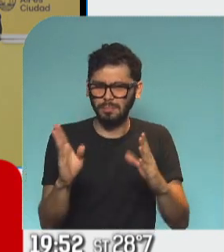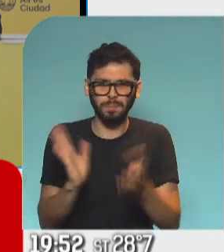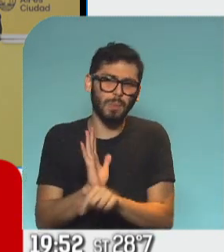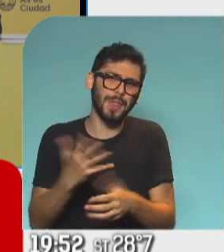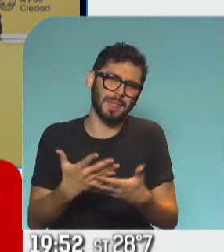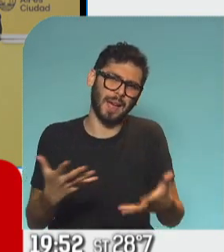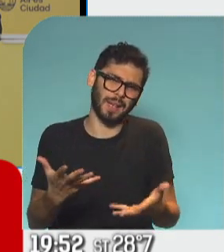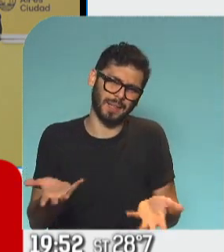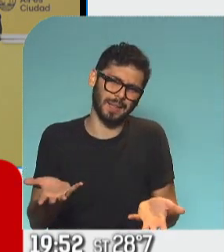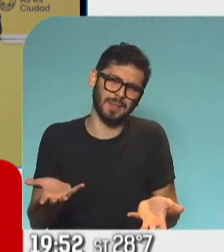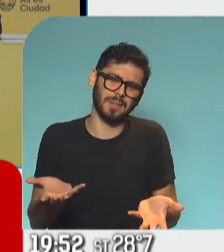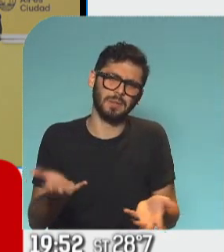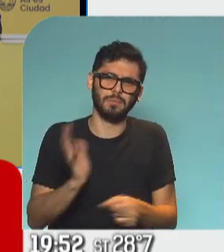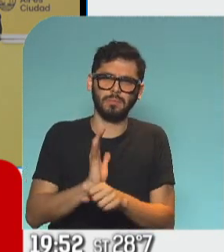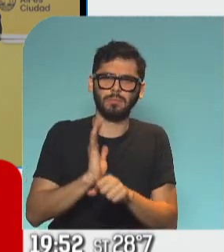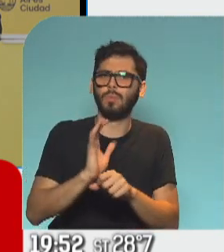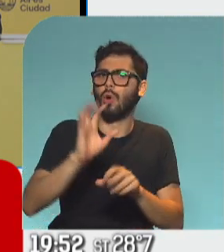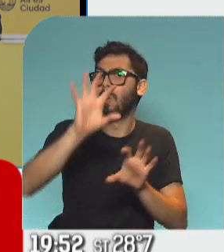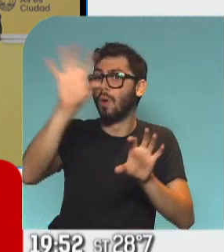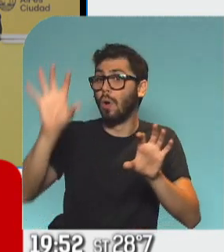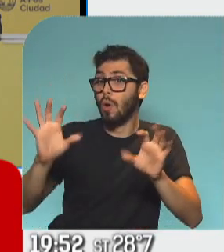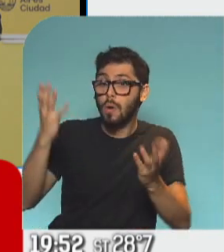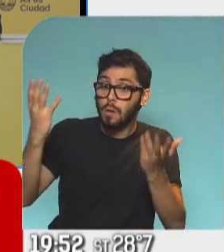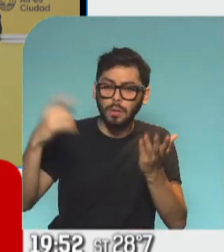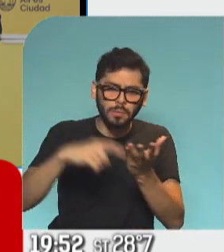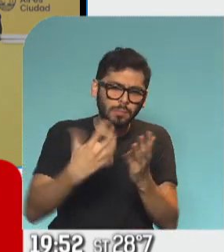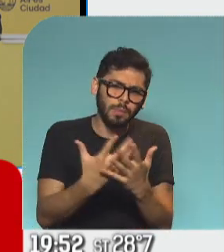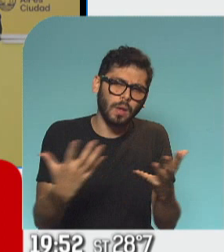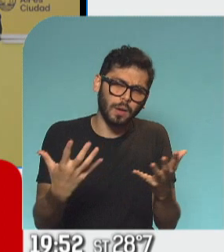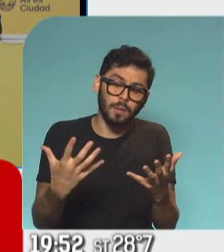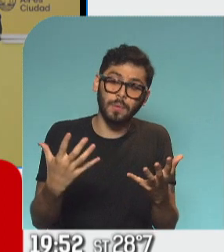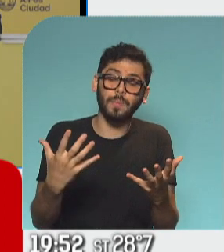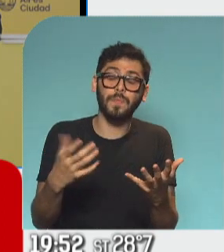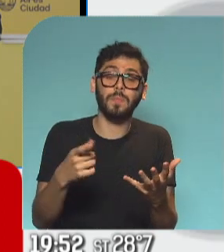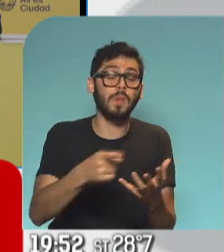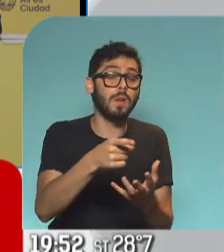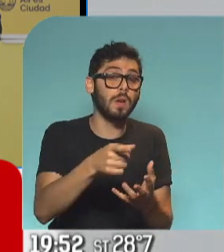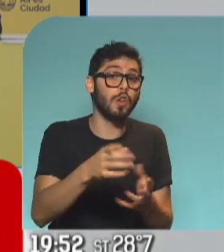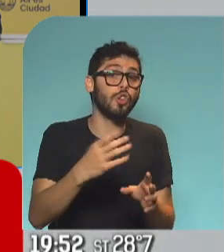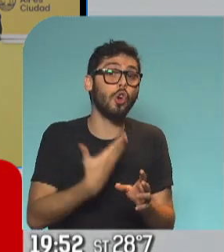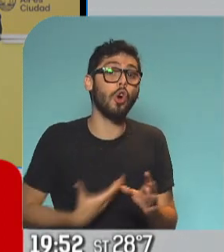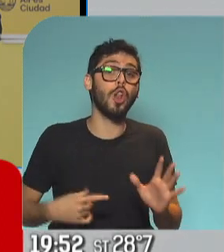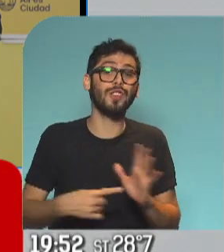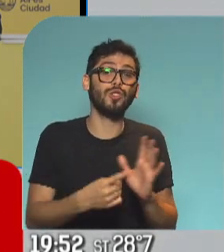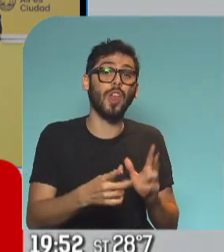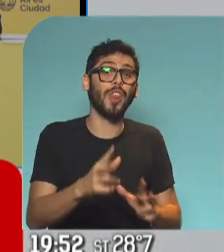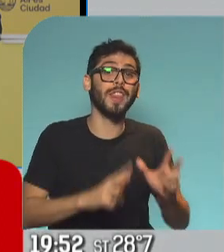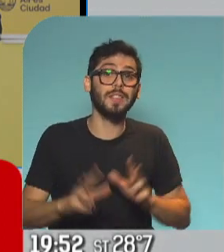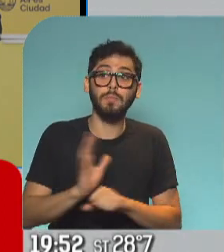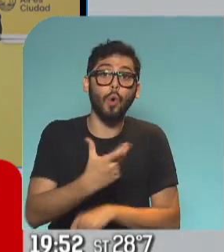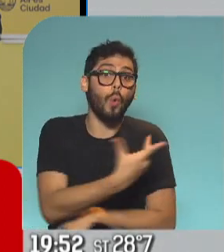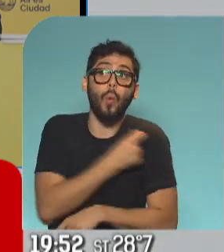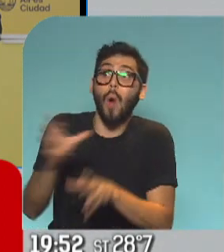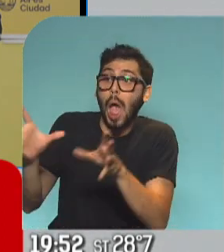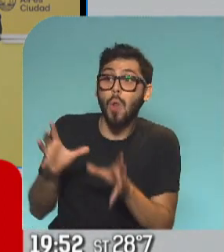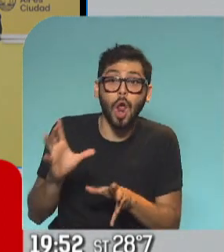función de lo que pasó en otros lados del país. Y en base a esto, o sea, el argumento en ese momento que tenía el gobierno de la Ciudad de Buenos Aires es que no habían recibido las vacunas.